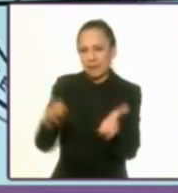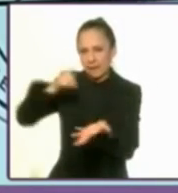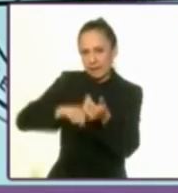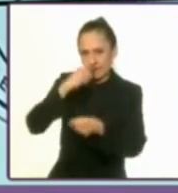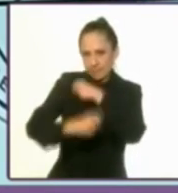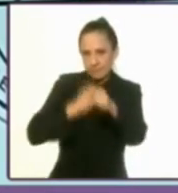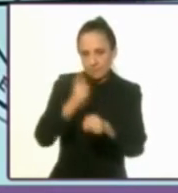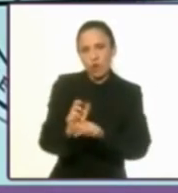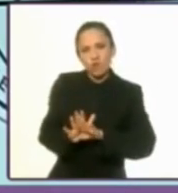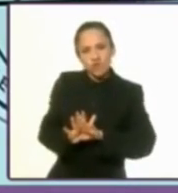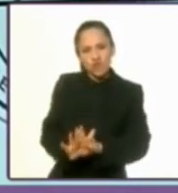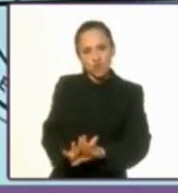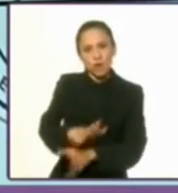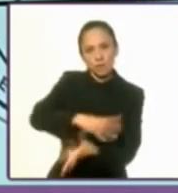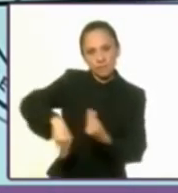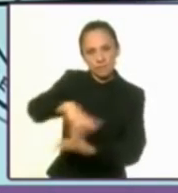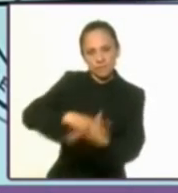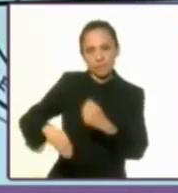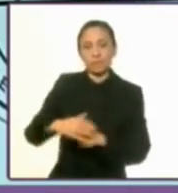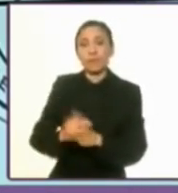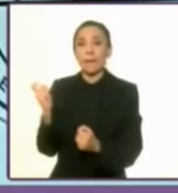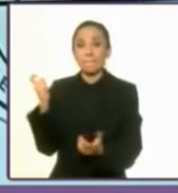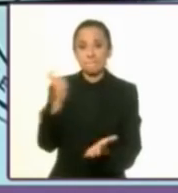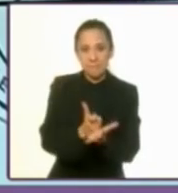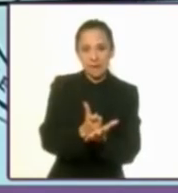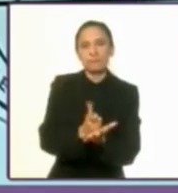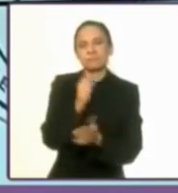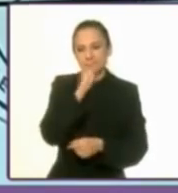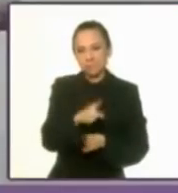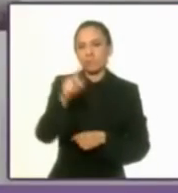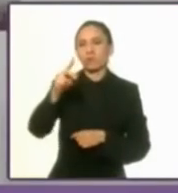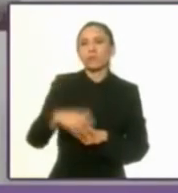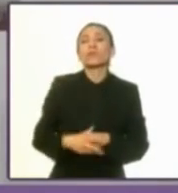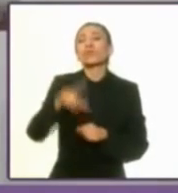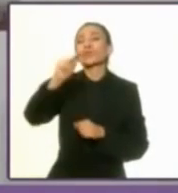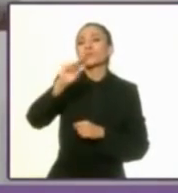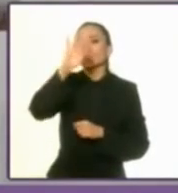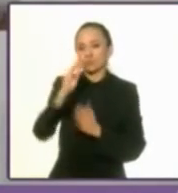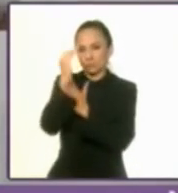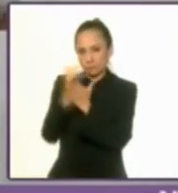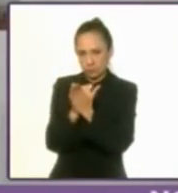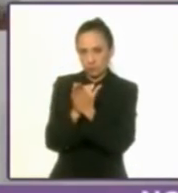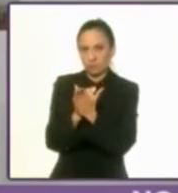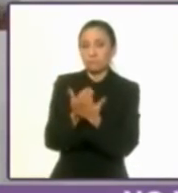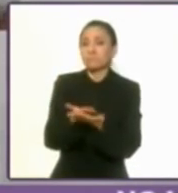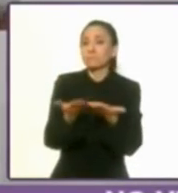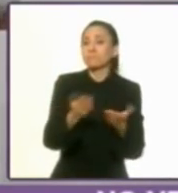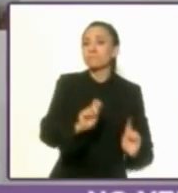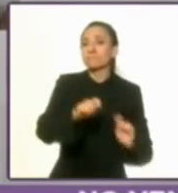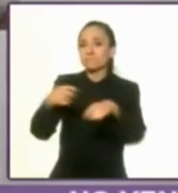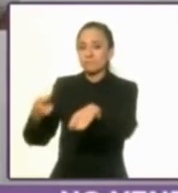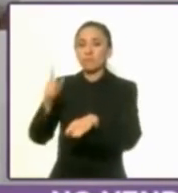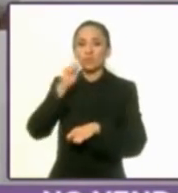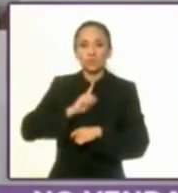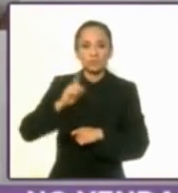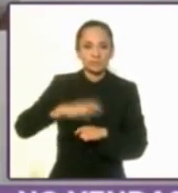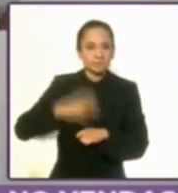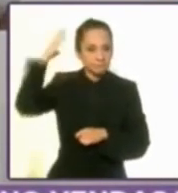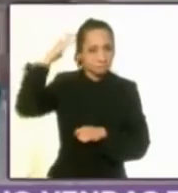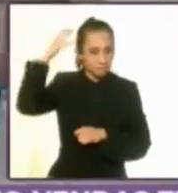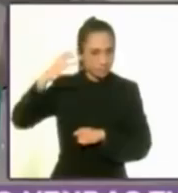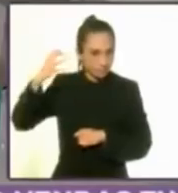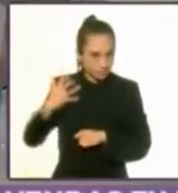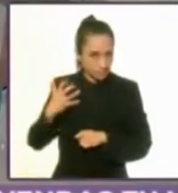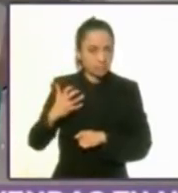su factura baje 80 por ciento candidato y vamos a dar el uso de la palabra a claudia sheinbaum de la candidatura